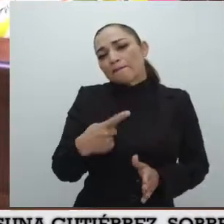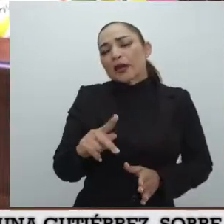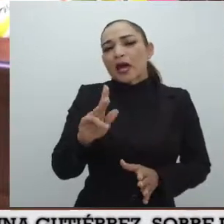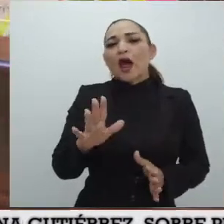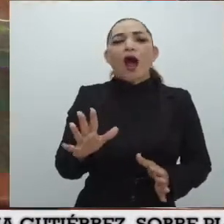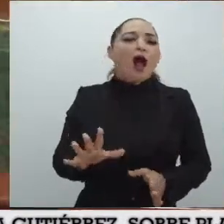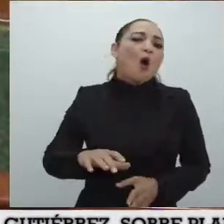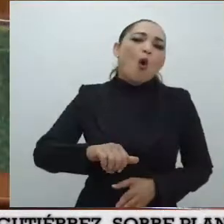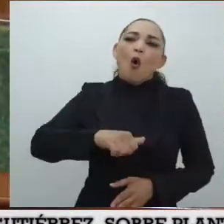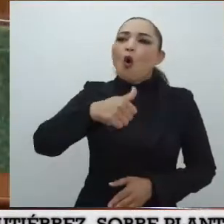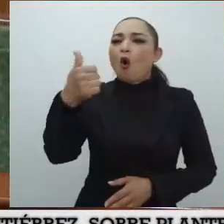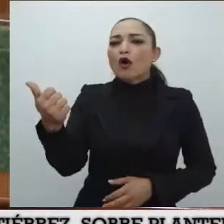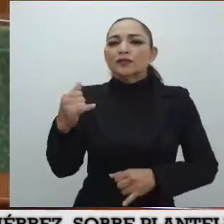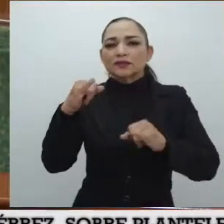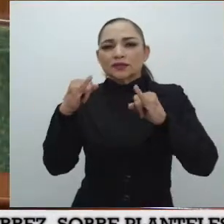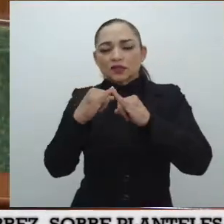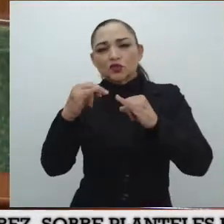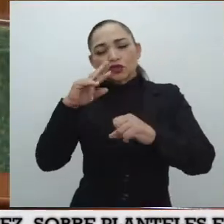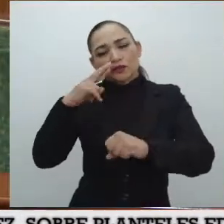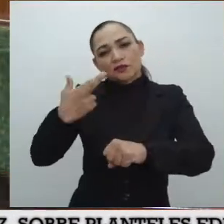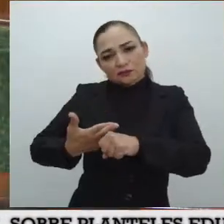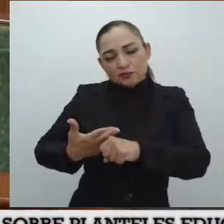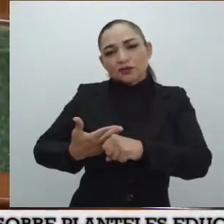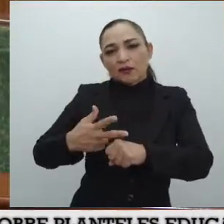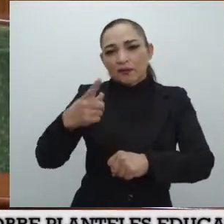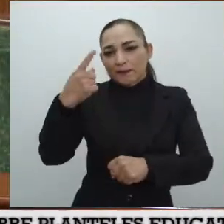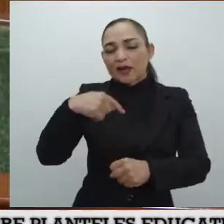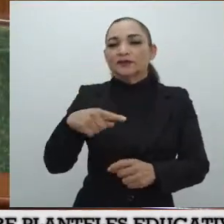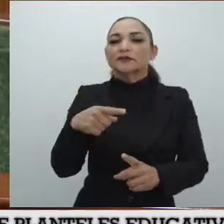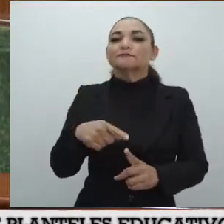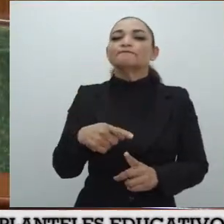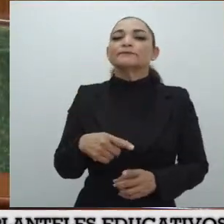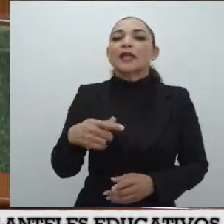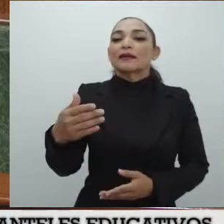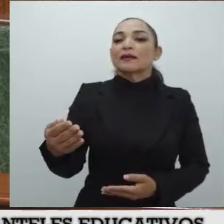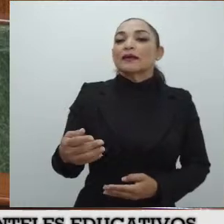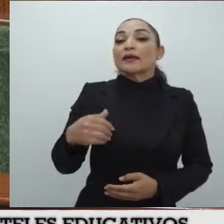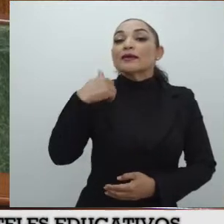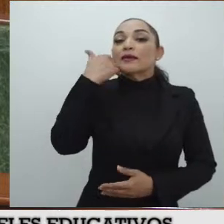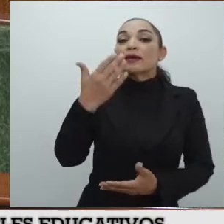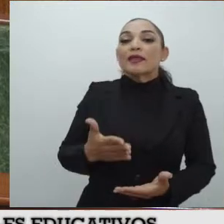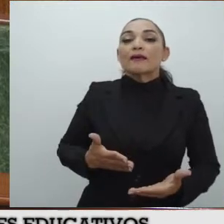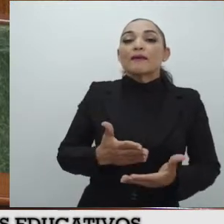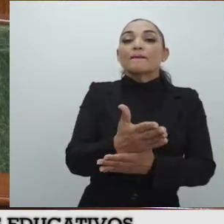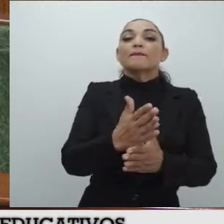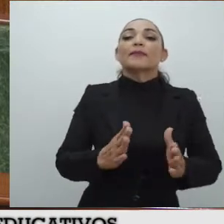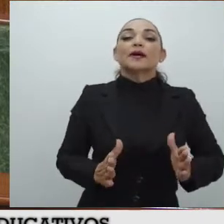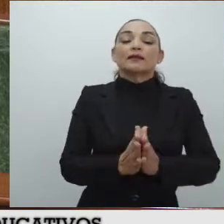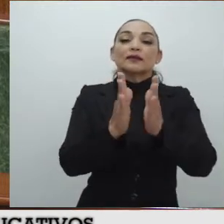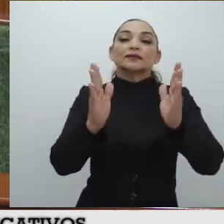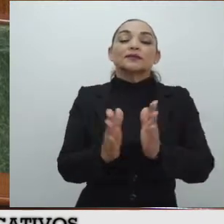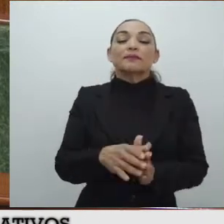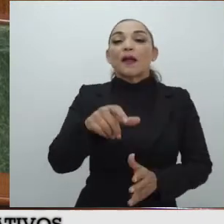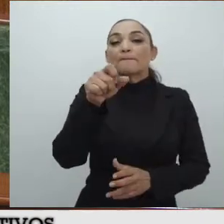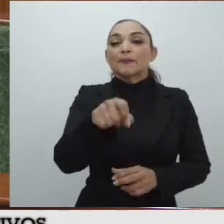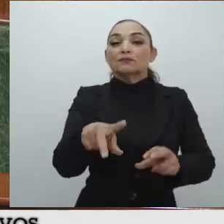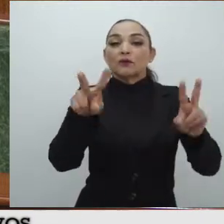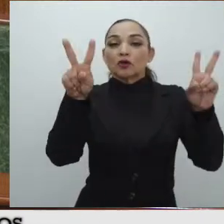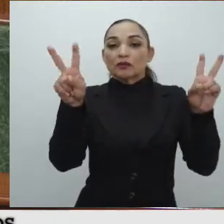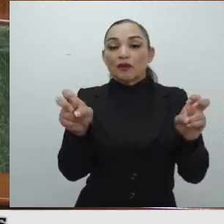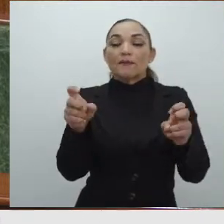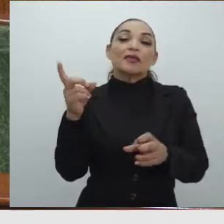gracias. Gracias, diputado Luque. Ha solicitado el uso de la voz en el mismo tema la diputada Victoria Sánchez. Adelante,